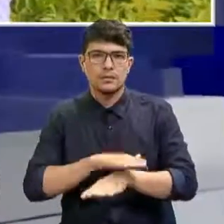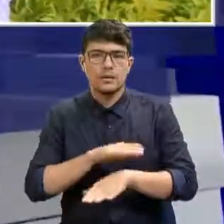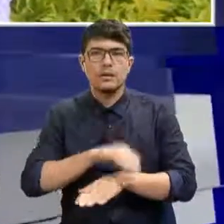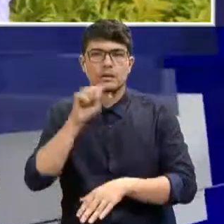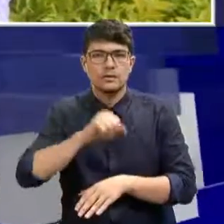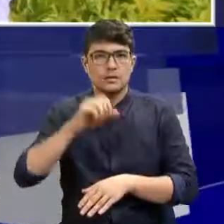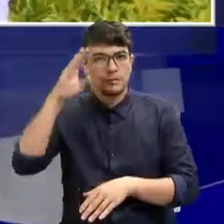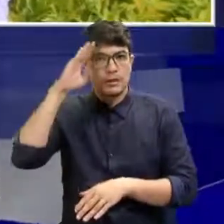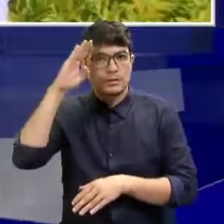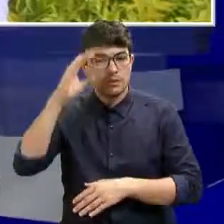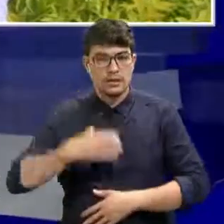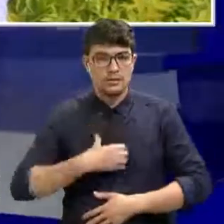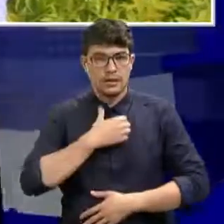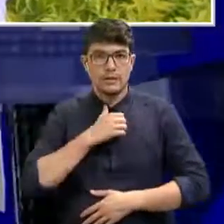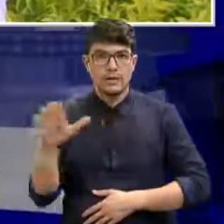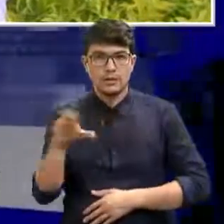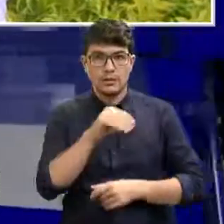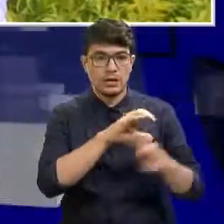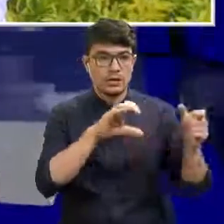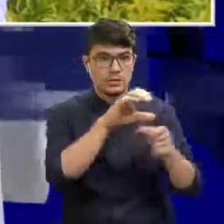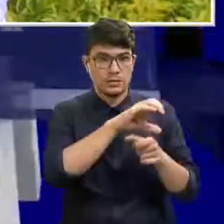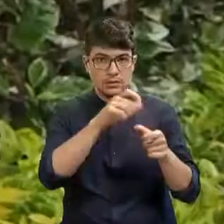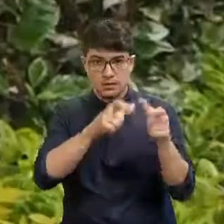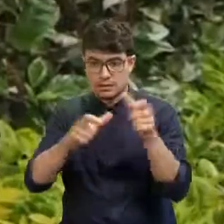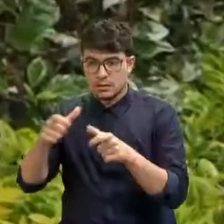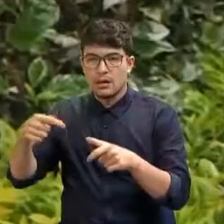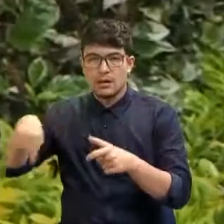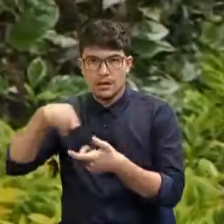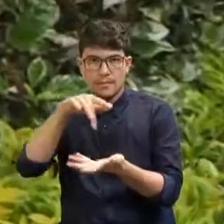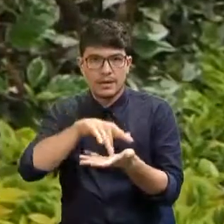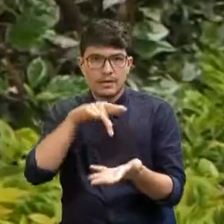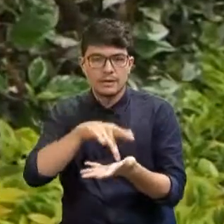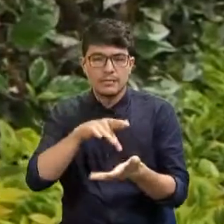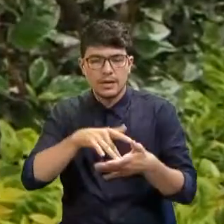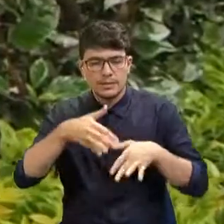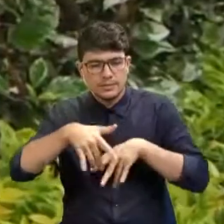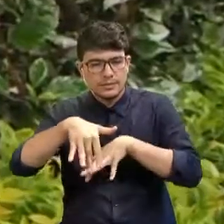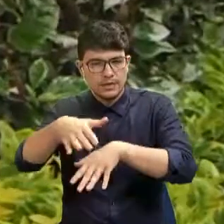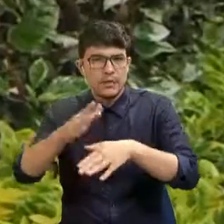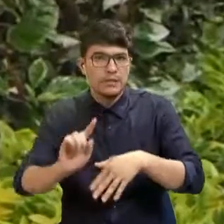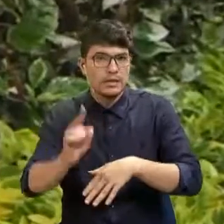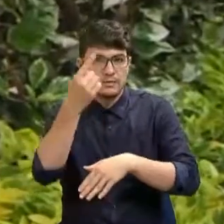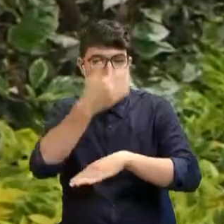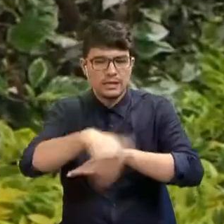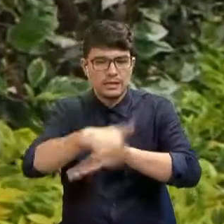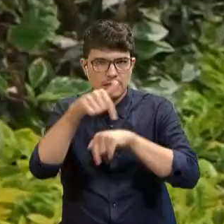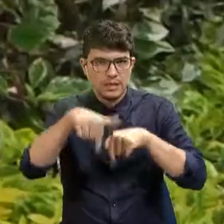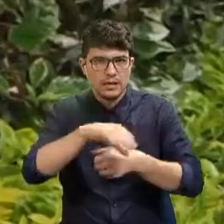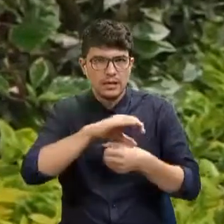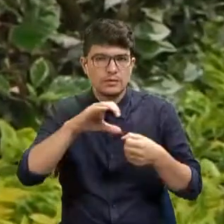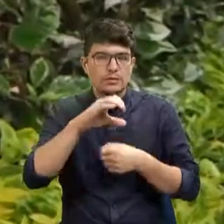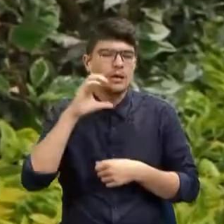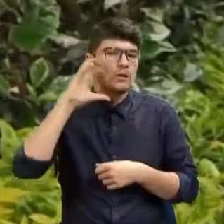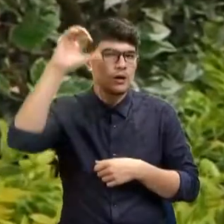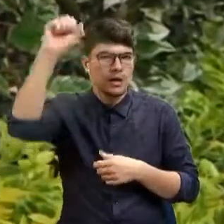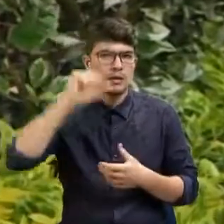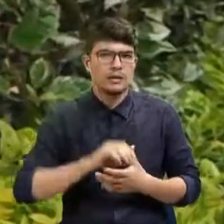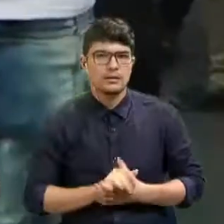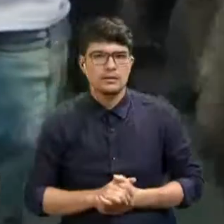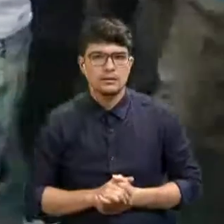autoridades civiles y ciudadanos participaron de esta protesta que recorrió las principales calles céntricas del municipio de ocaña